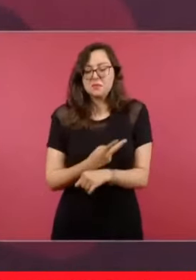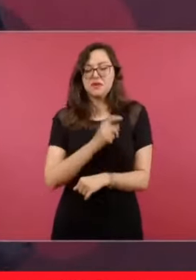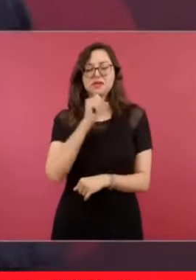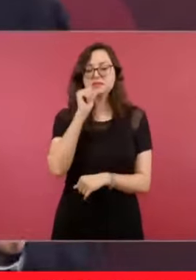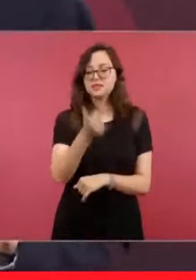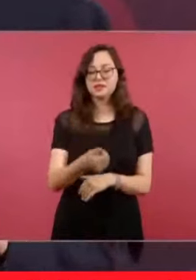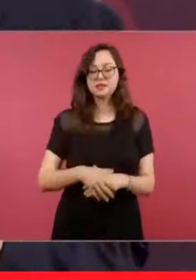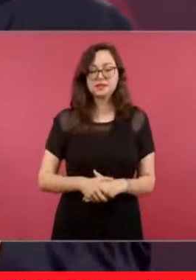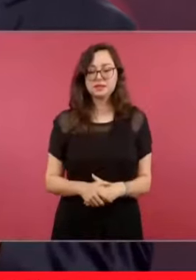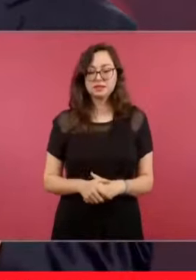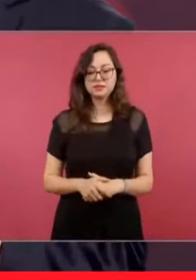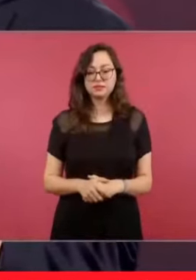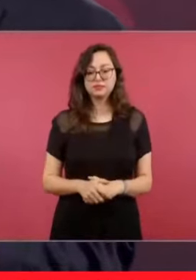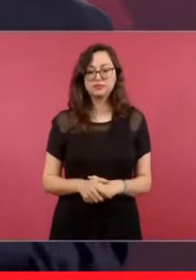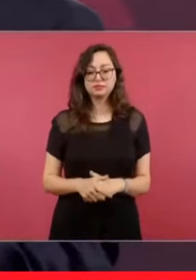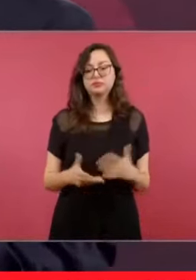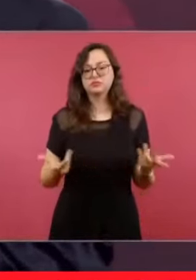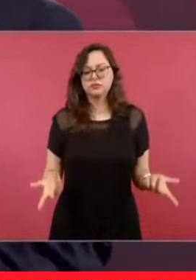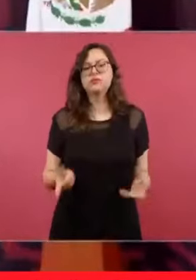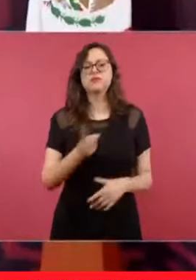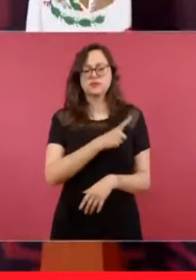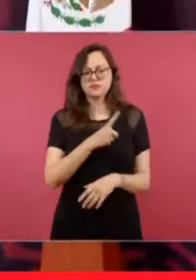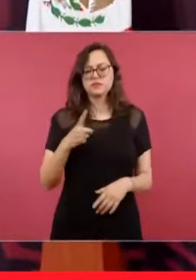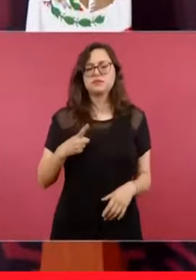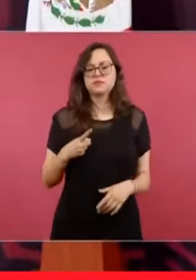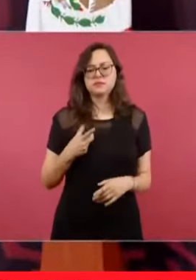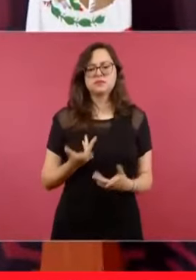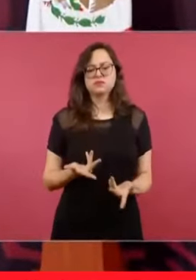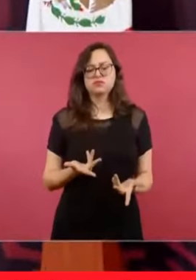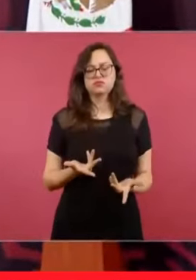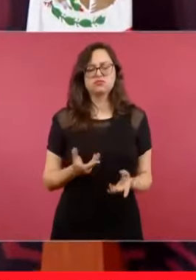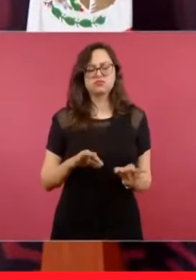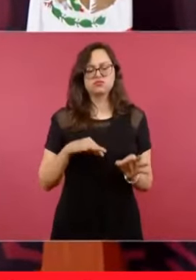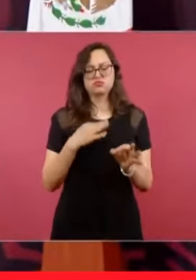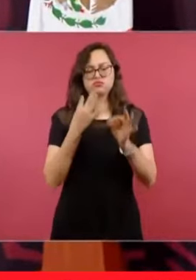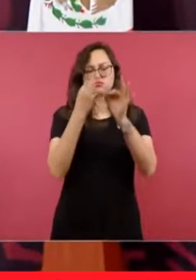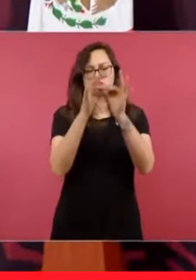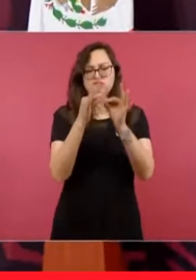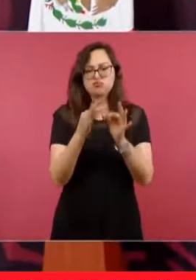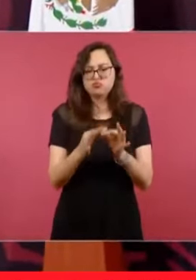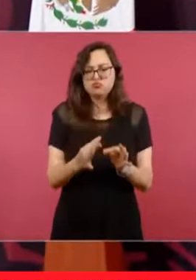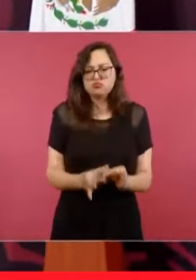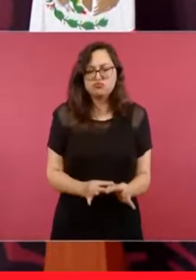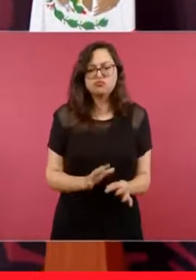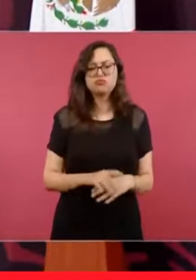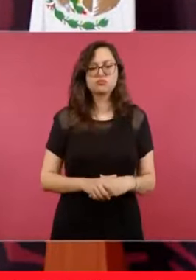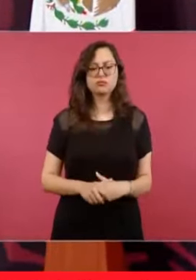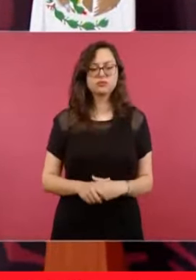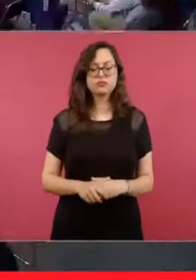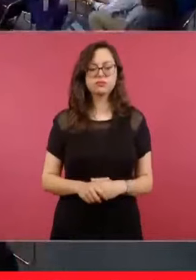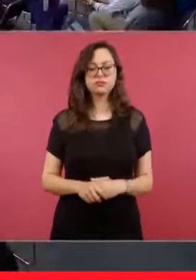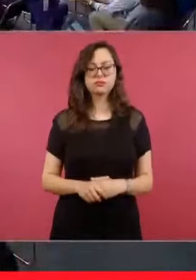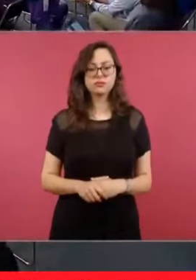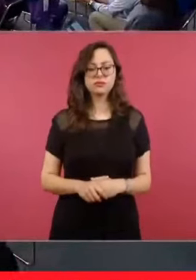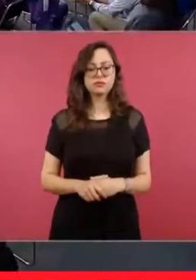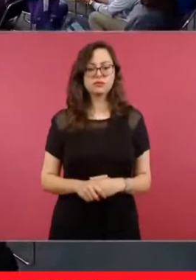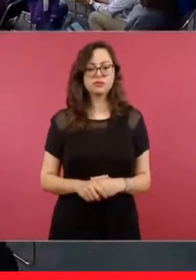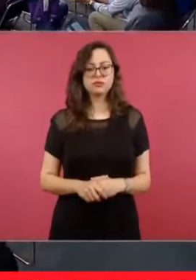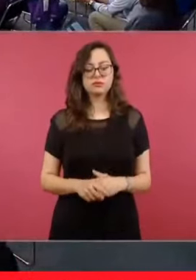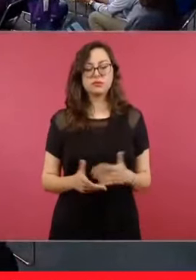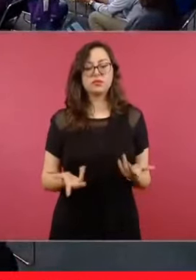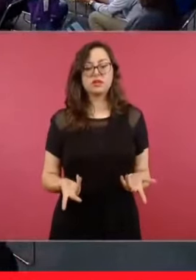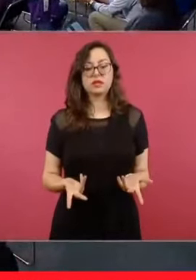este hacer caso en todo y no y no caer